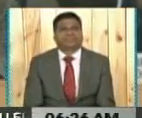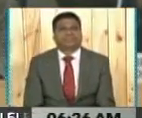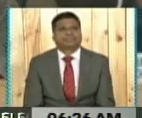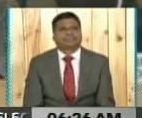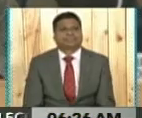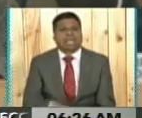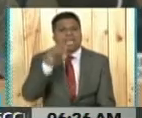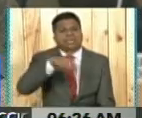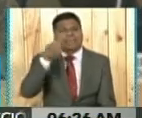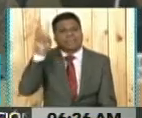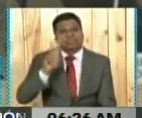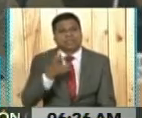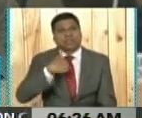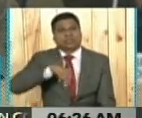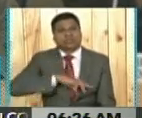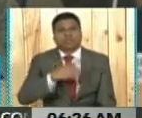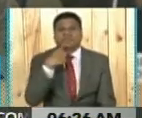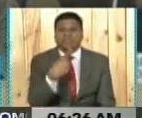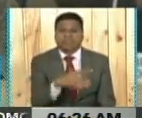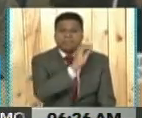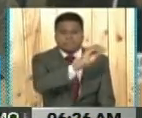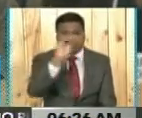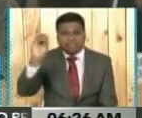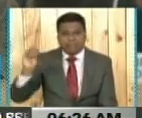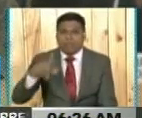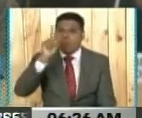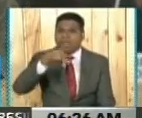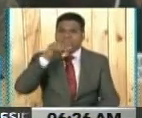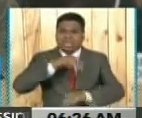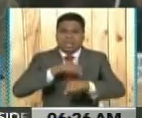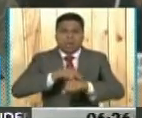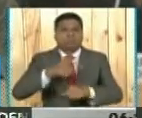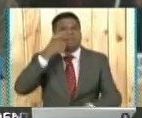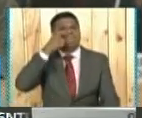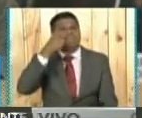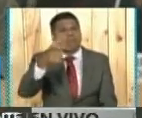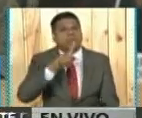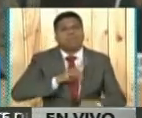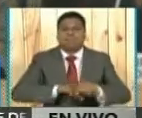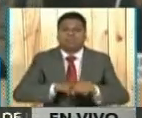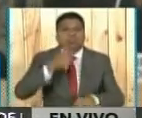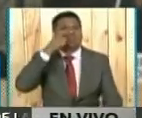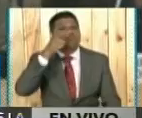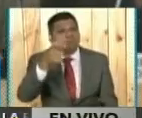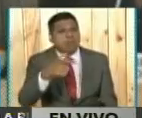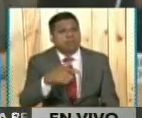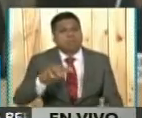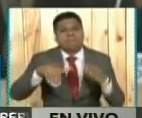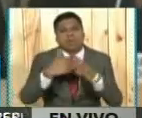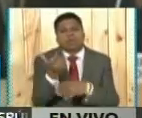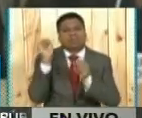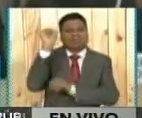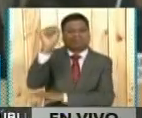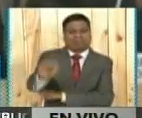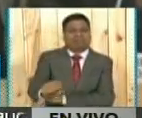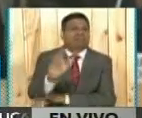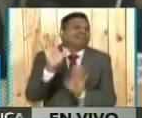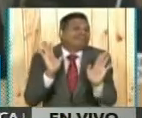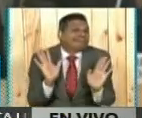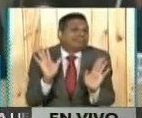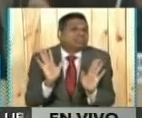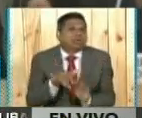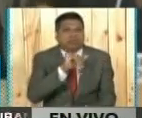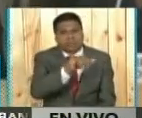Desde Venezuela hemos dicho y hemos llamado, esta es la hora de los pueblos, entre un modelo que fracasó, lo dicen sus